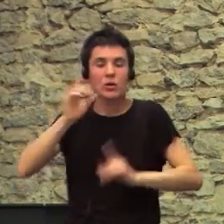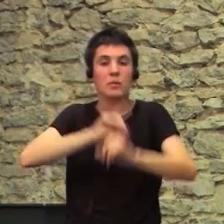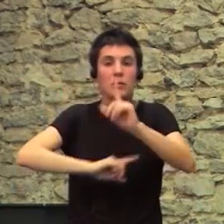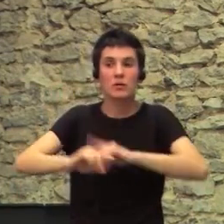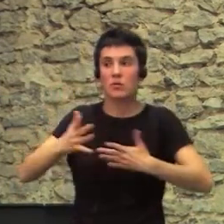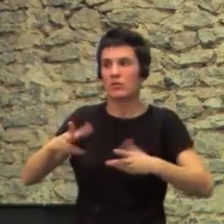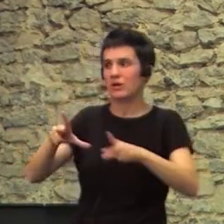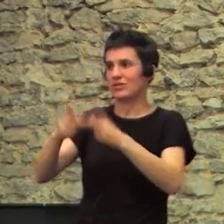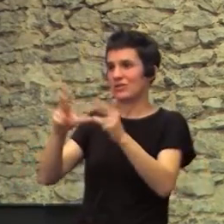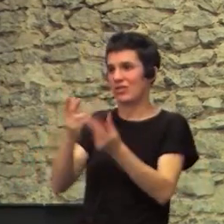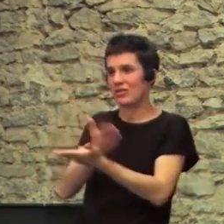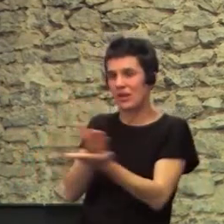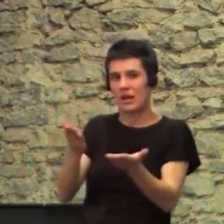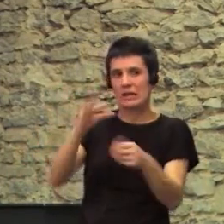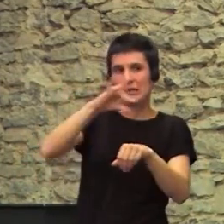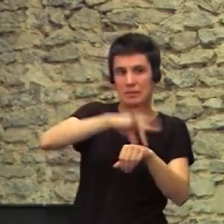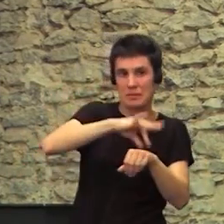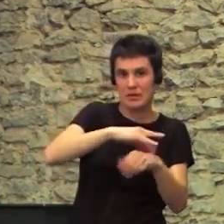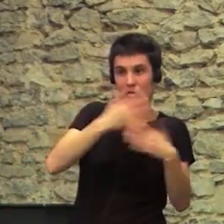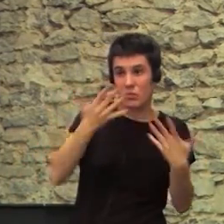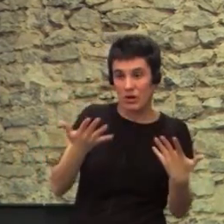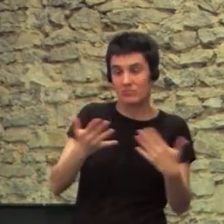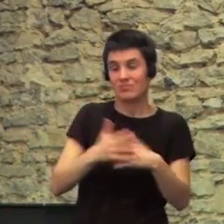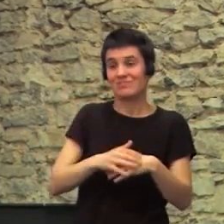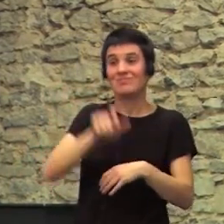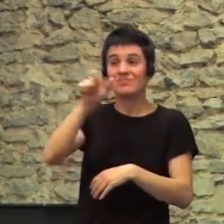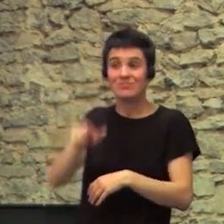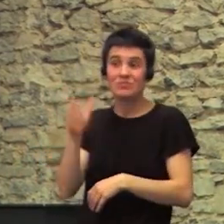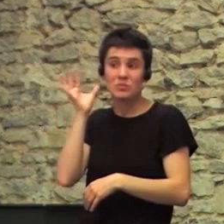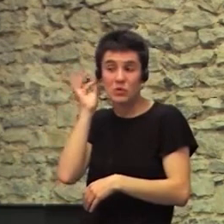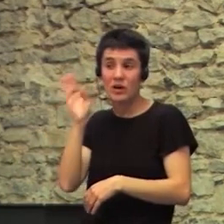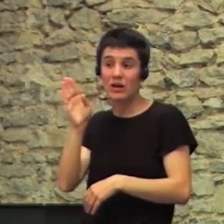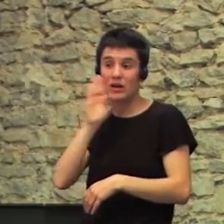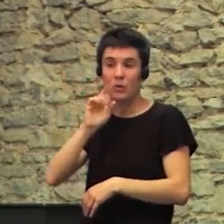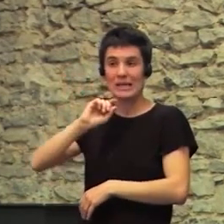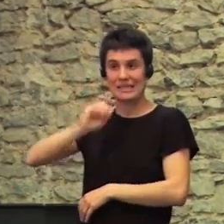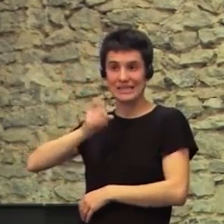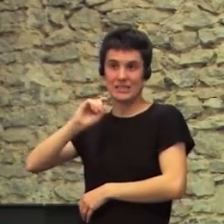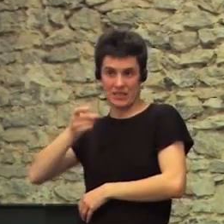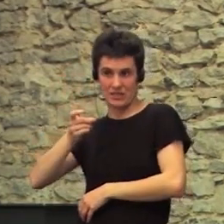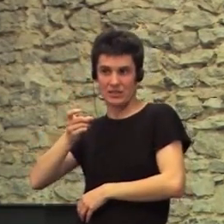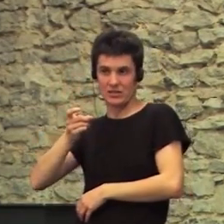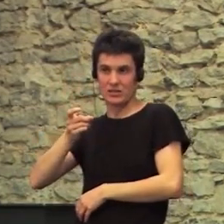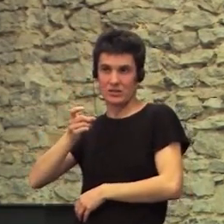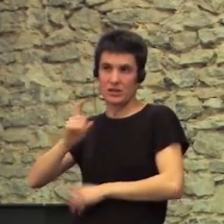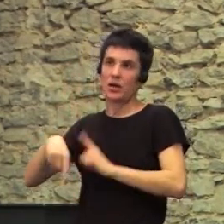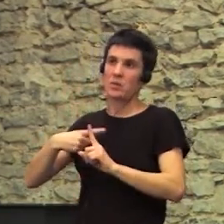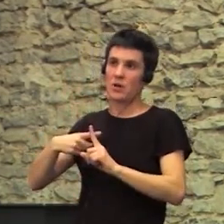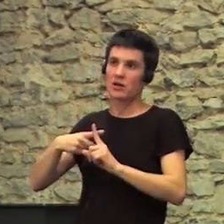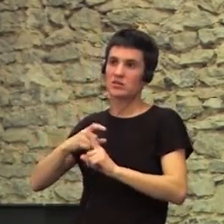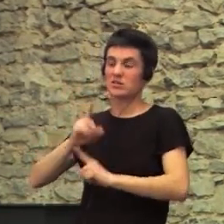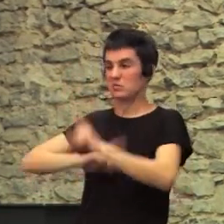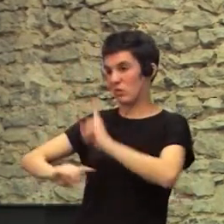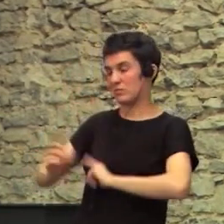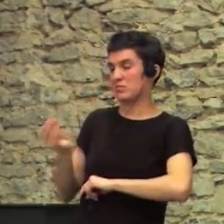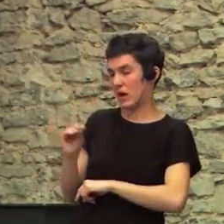el problema a nivel social, a nivel médico, se pone cuando esas mujeres son XX. Hay otros problemas de salud asociados en los que no voy a